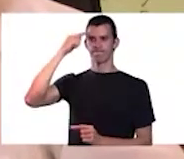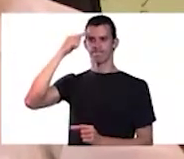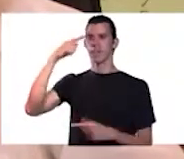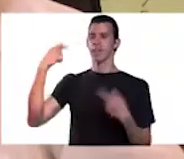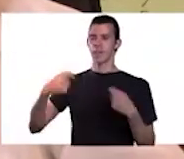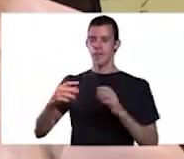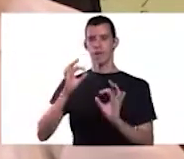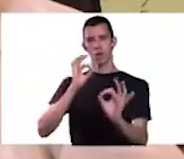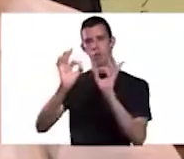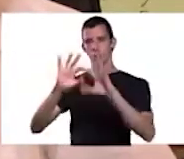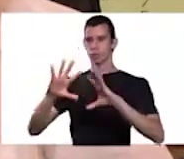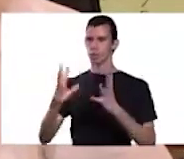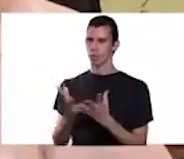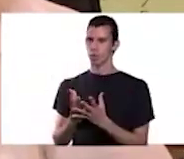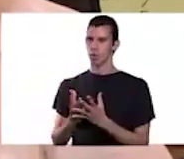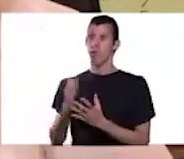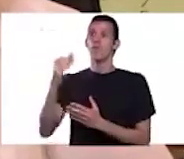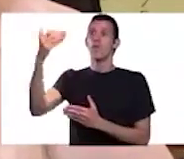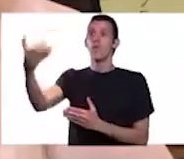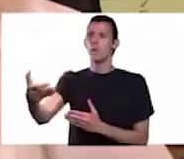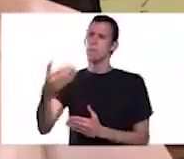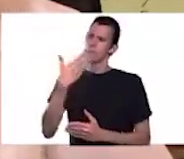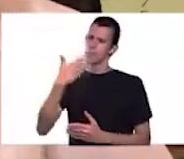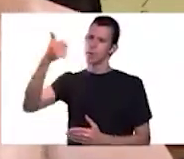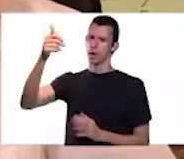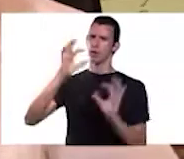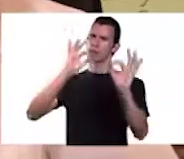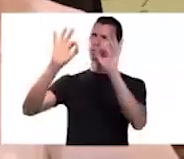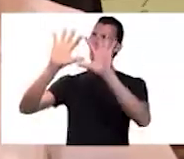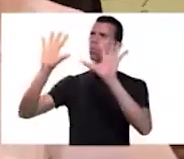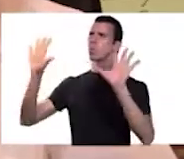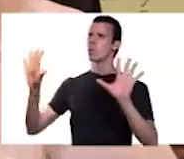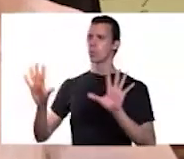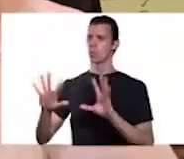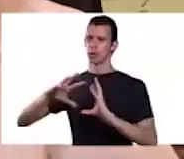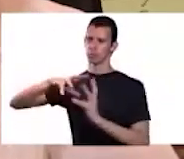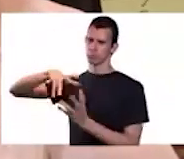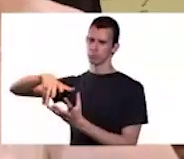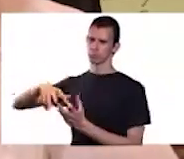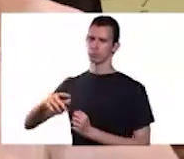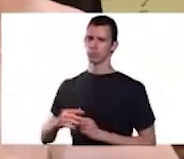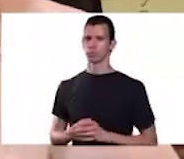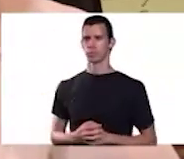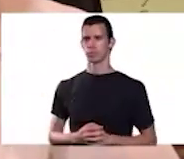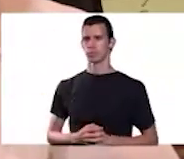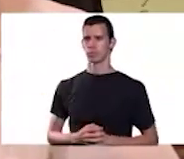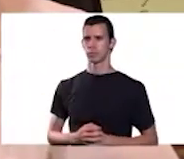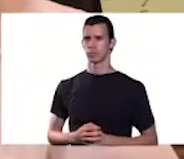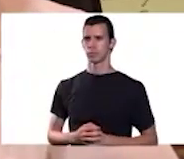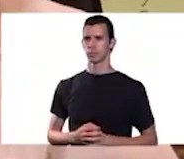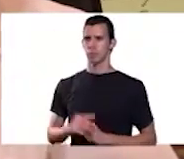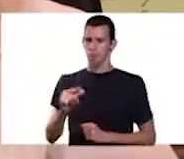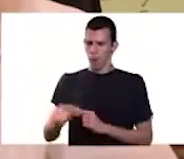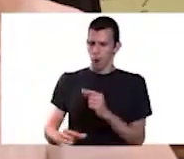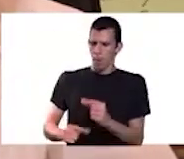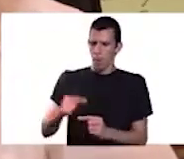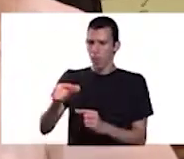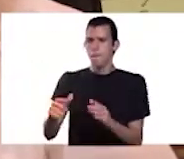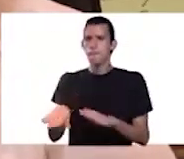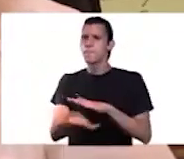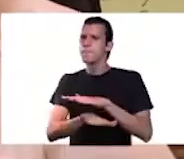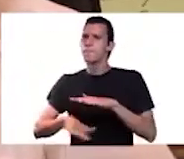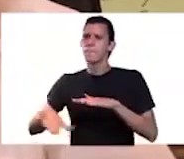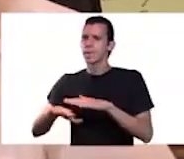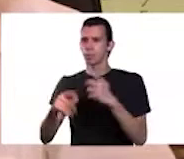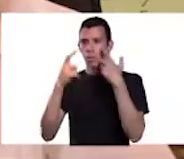debemos buscar mejores medidas para que eso se conserve y también se mejore. Mejoramiento y conservación